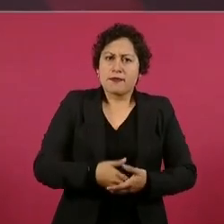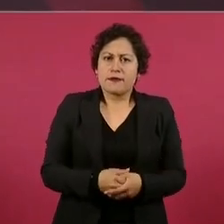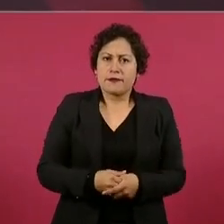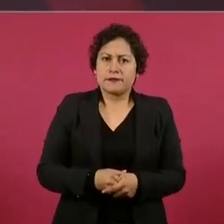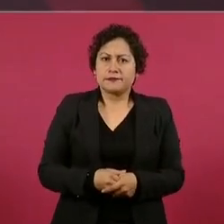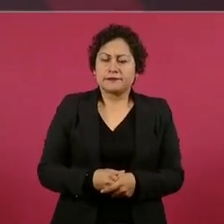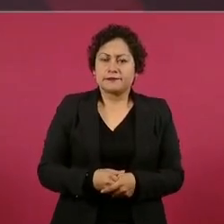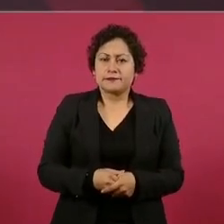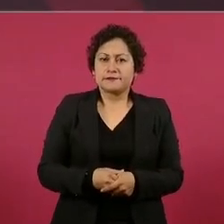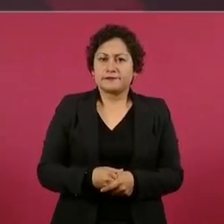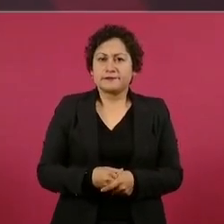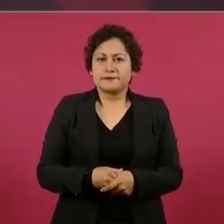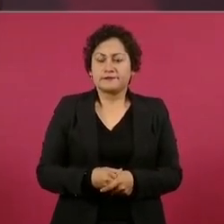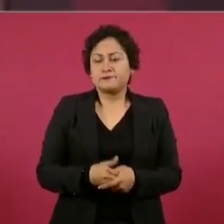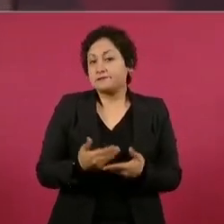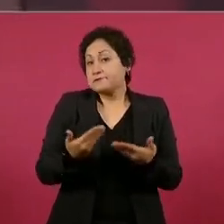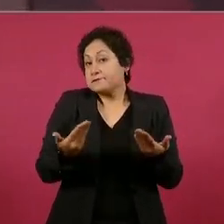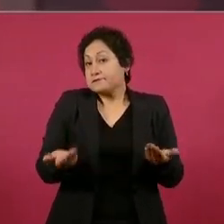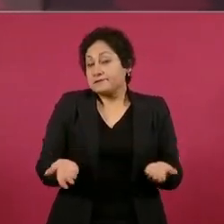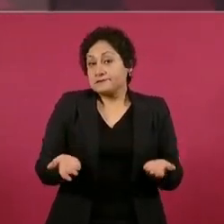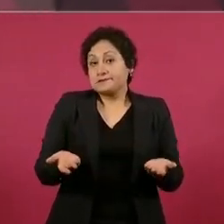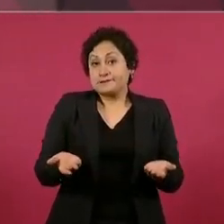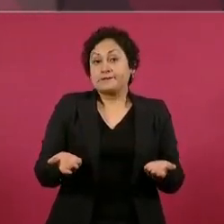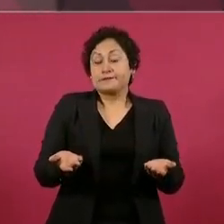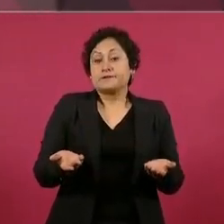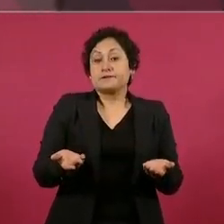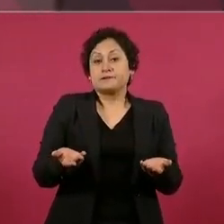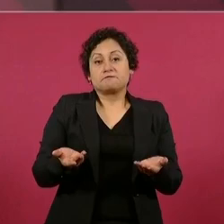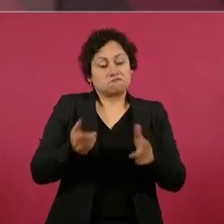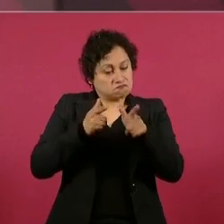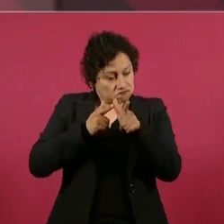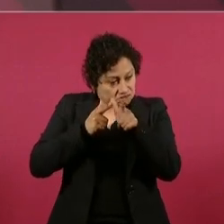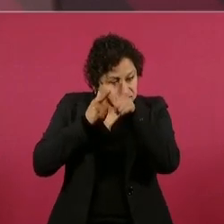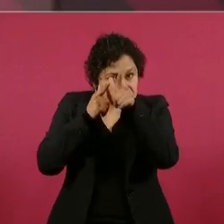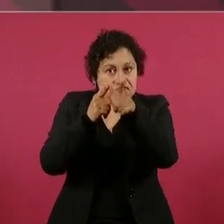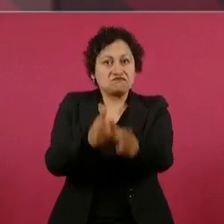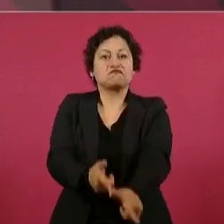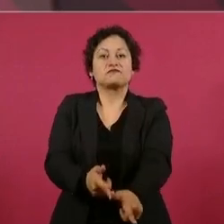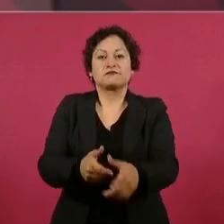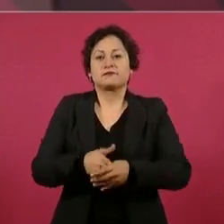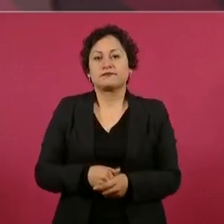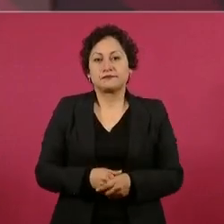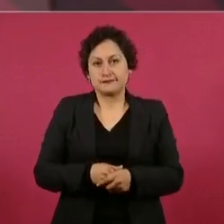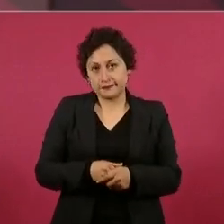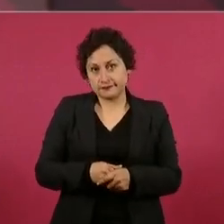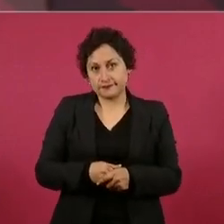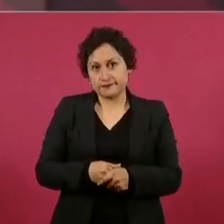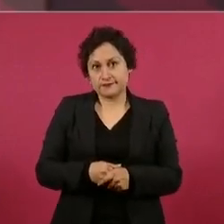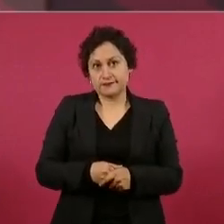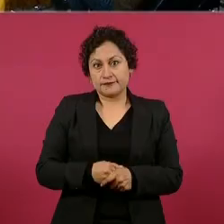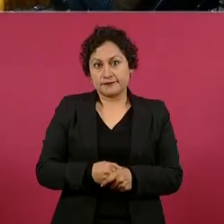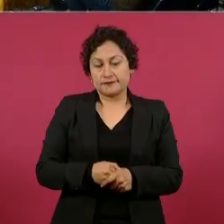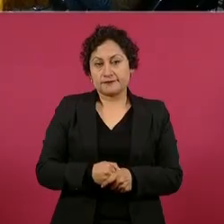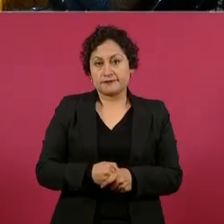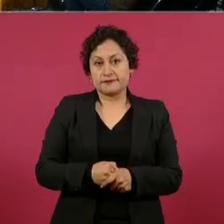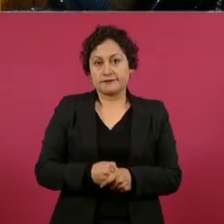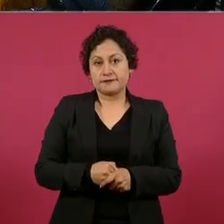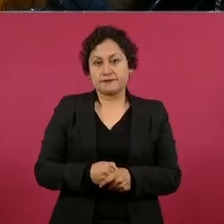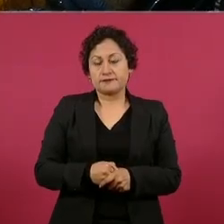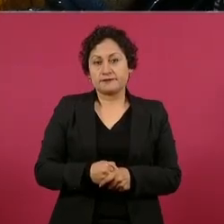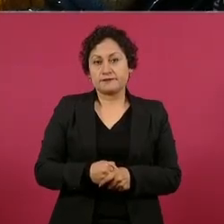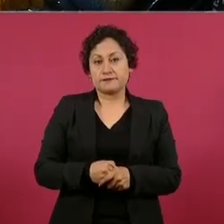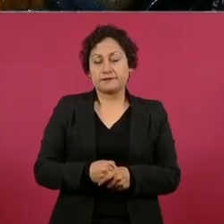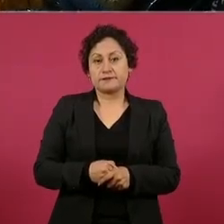Entonces, vamos hacia adelante, pero a ver qué cosa,